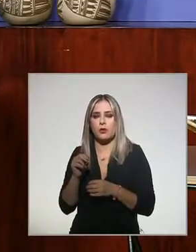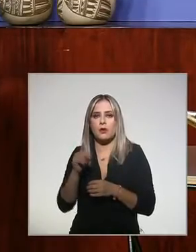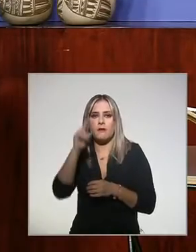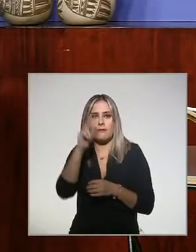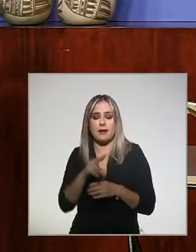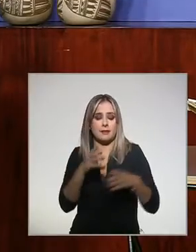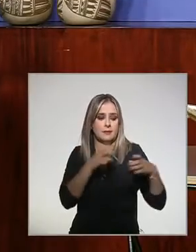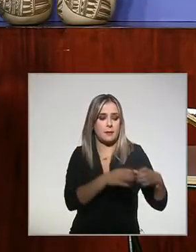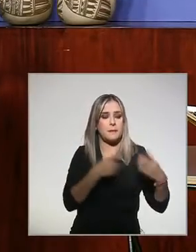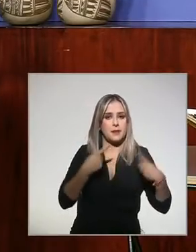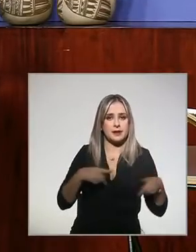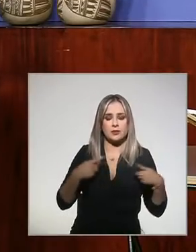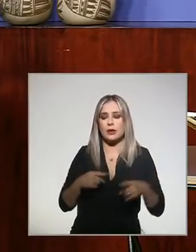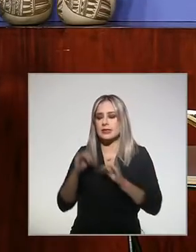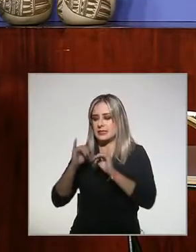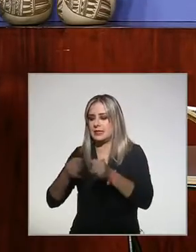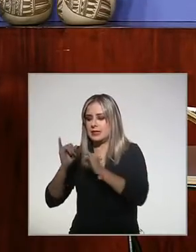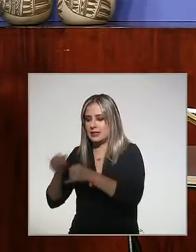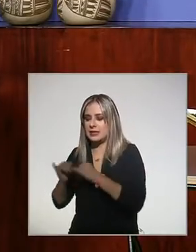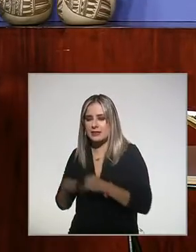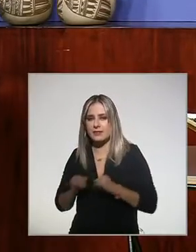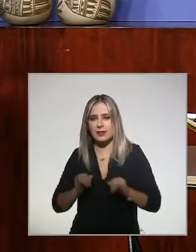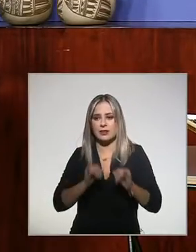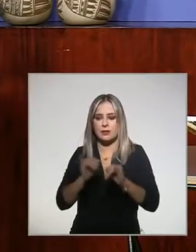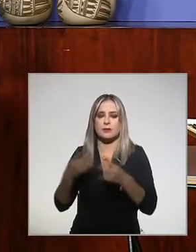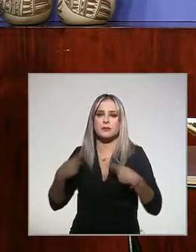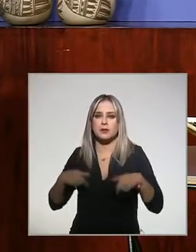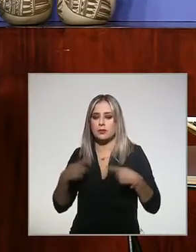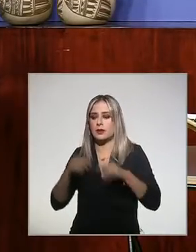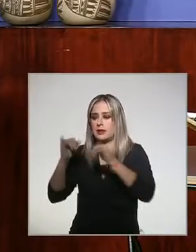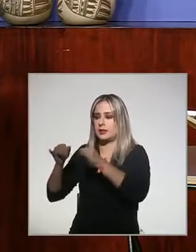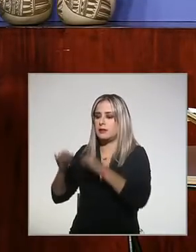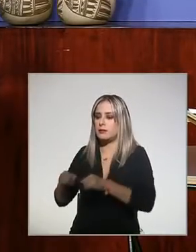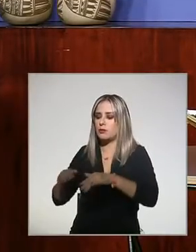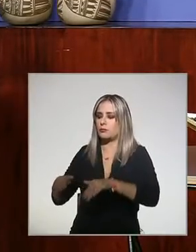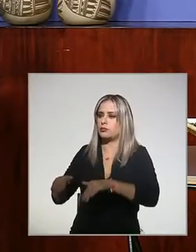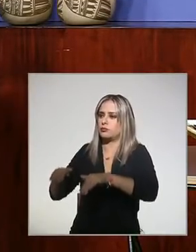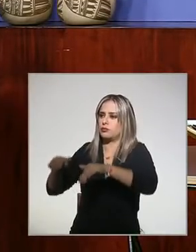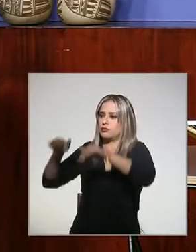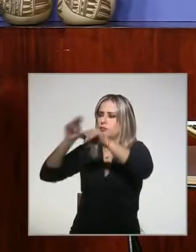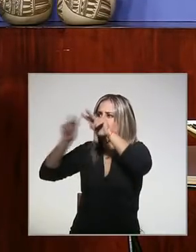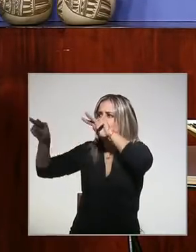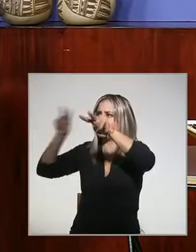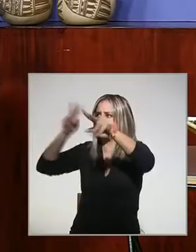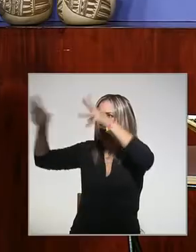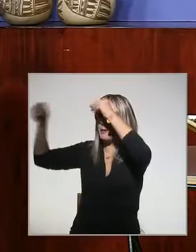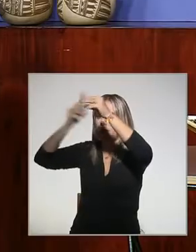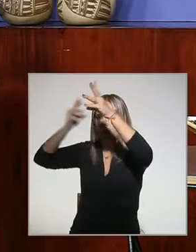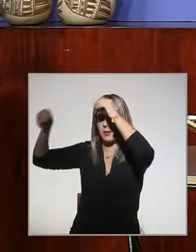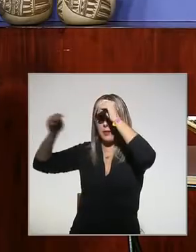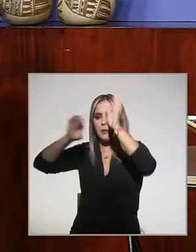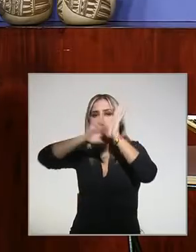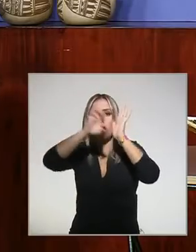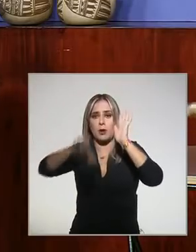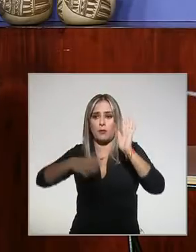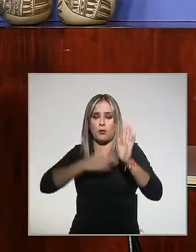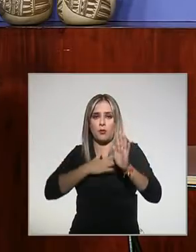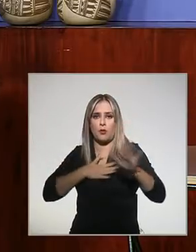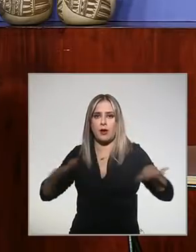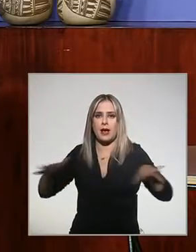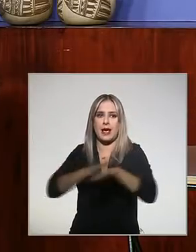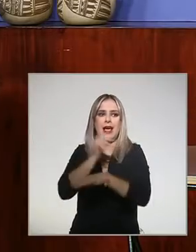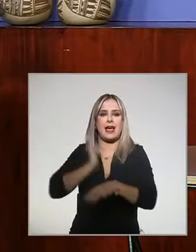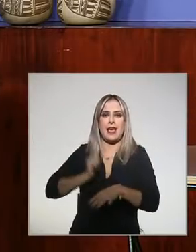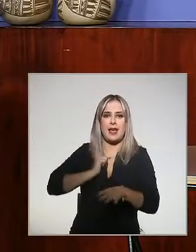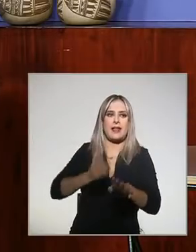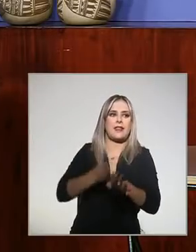la sociedad del individuo, ¿no? Y el individuo va creciendo de acuerdo a lo que le toca en la sociedad. Ya decíamos, a nosotros nos tocó el cambio. Uh-huh.